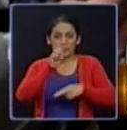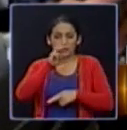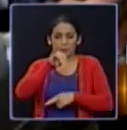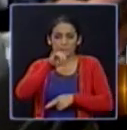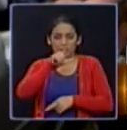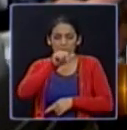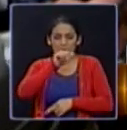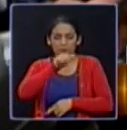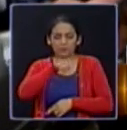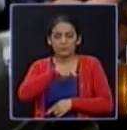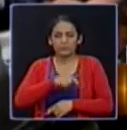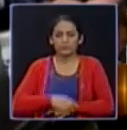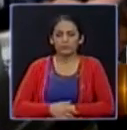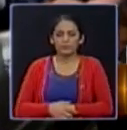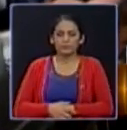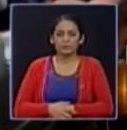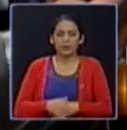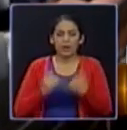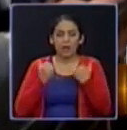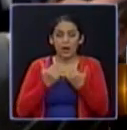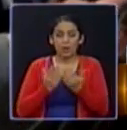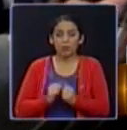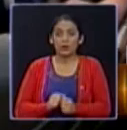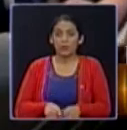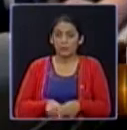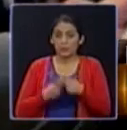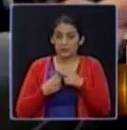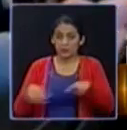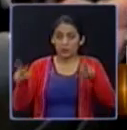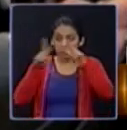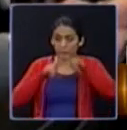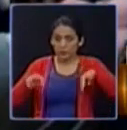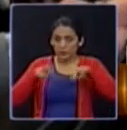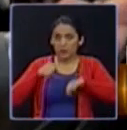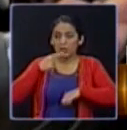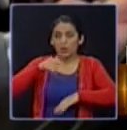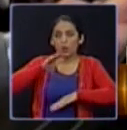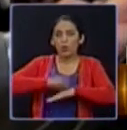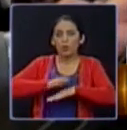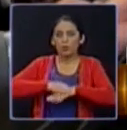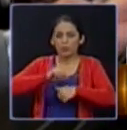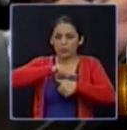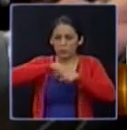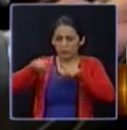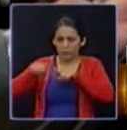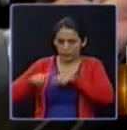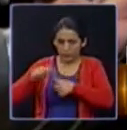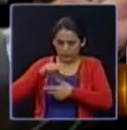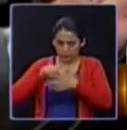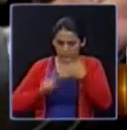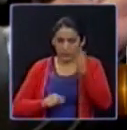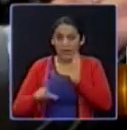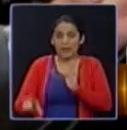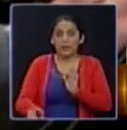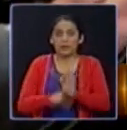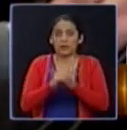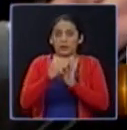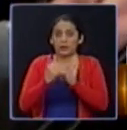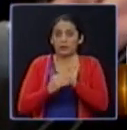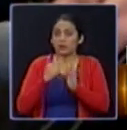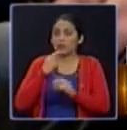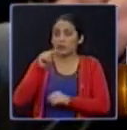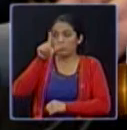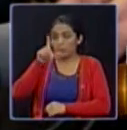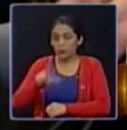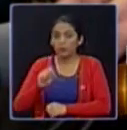pensaba? Miren, en este momento de la investigación se han formulado cargos por diversidad de delitos. La ley prevé una acumulación de